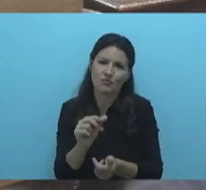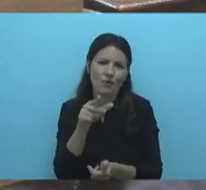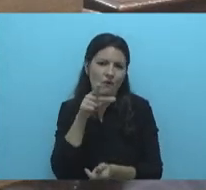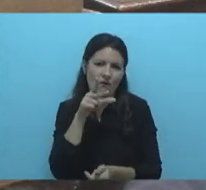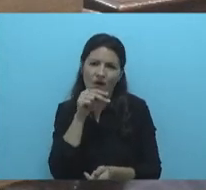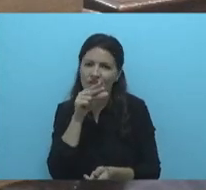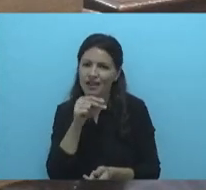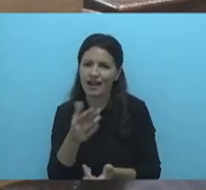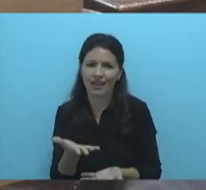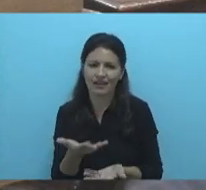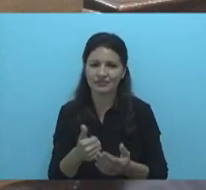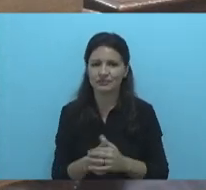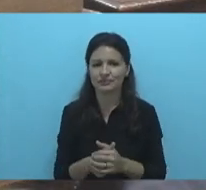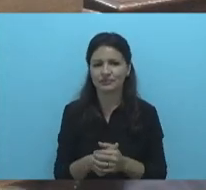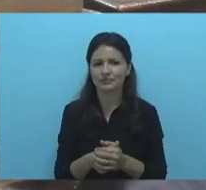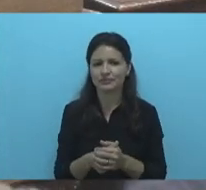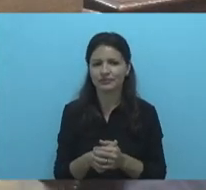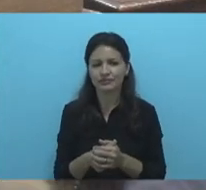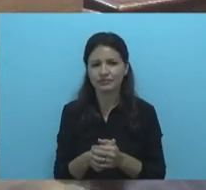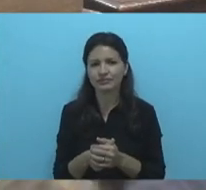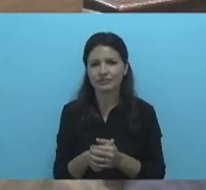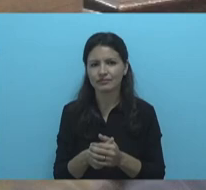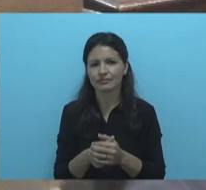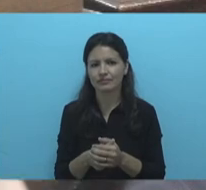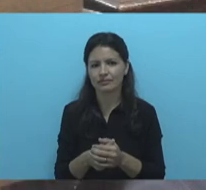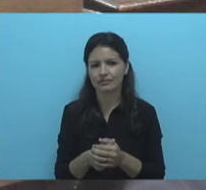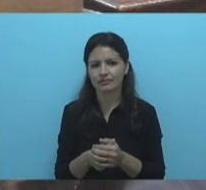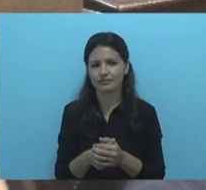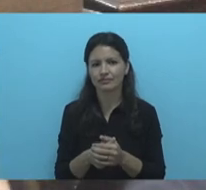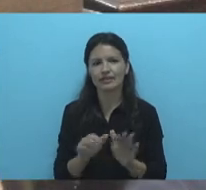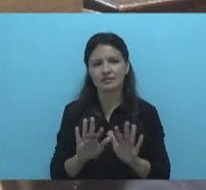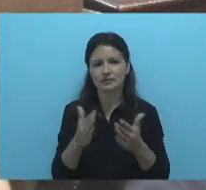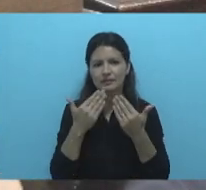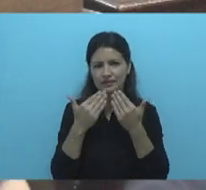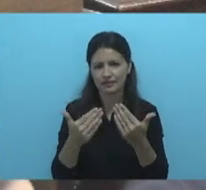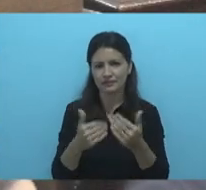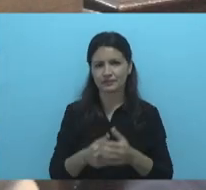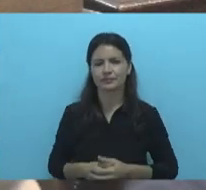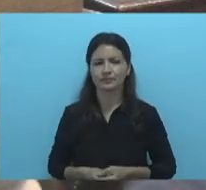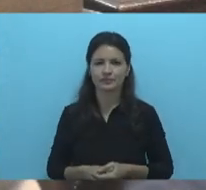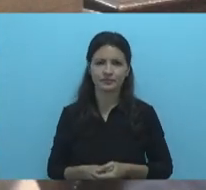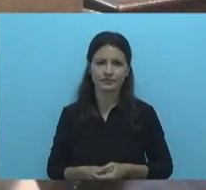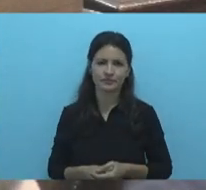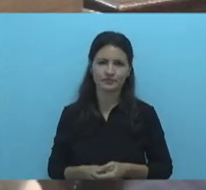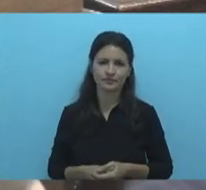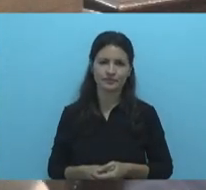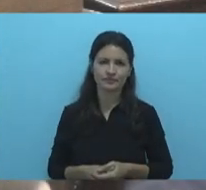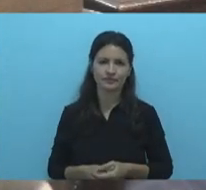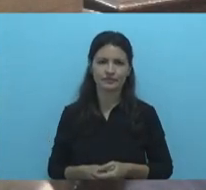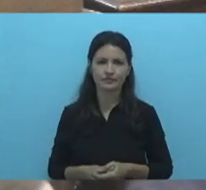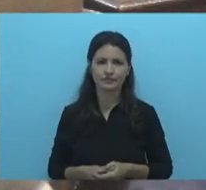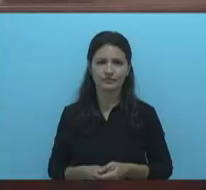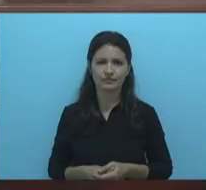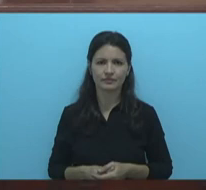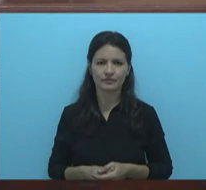que se pueda materializar de una vez por todas el llamado a licitación. Muchas gracias. Gracias, diputado.